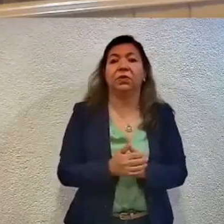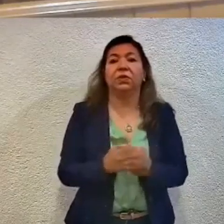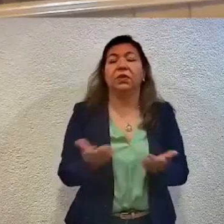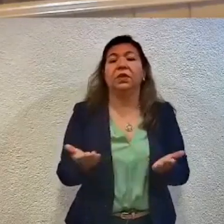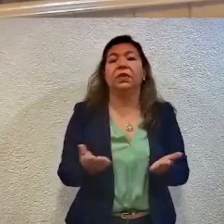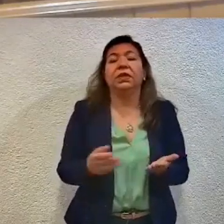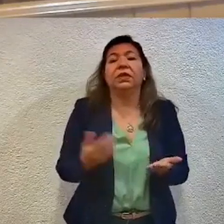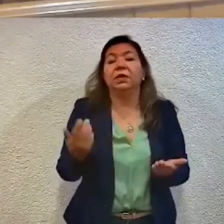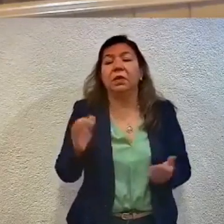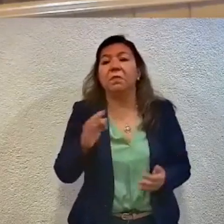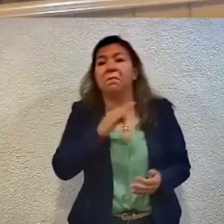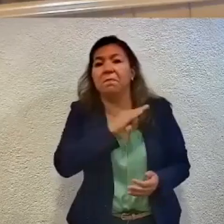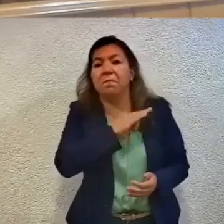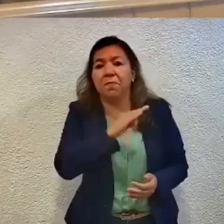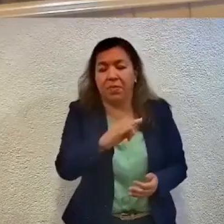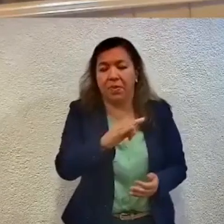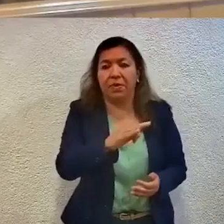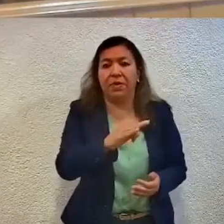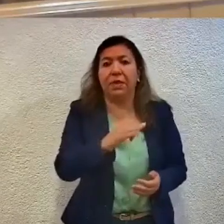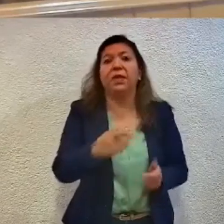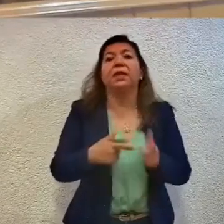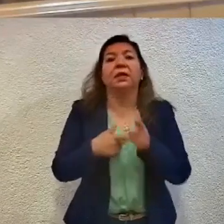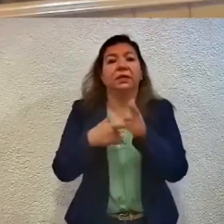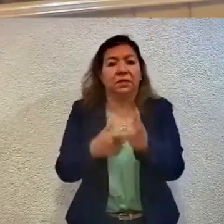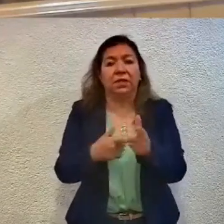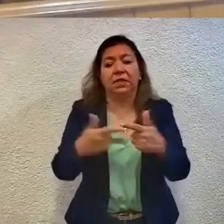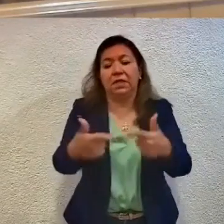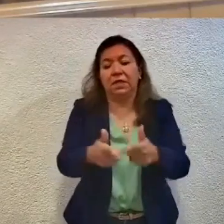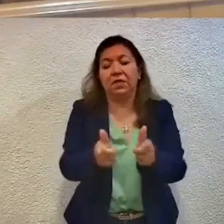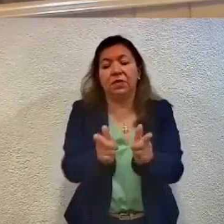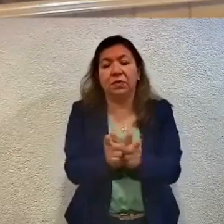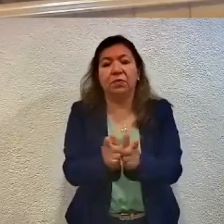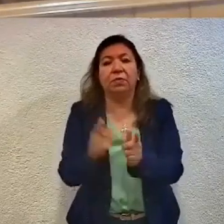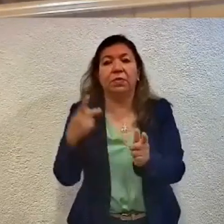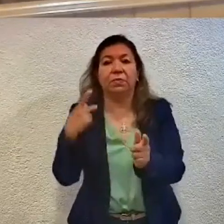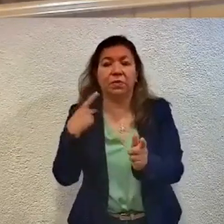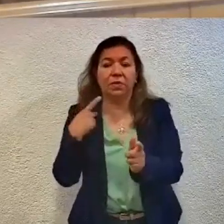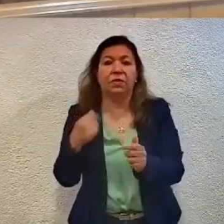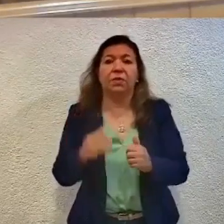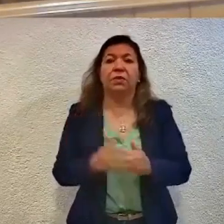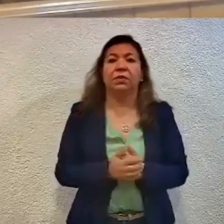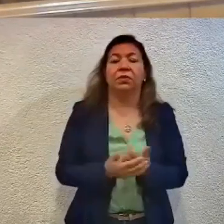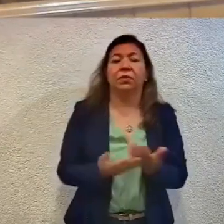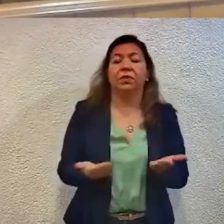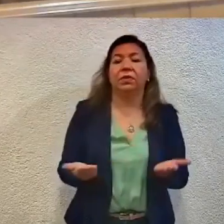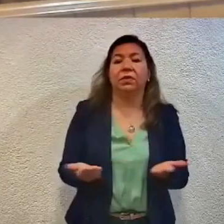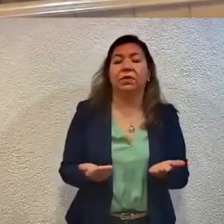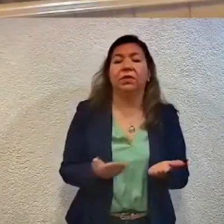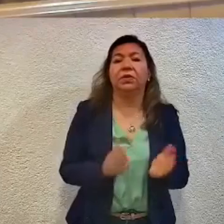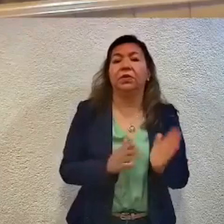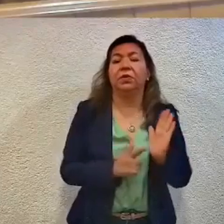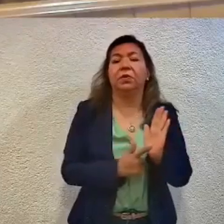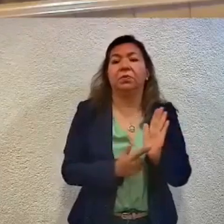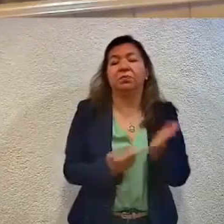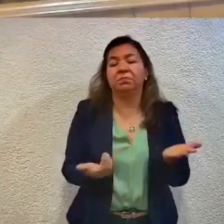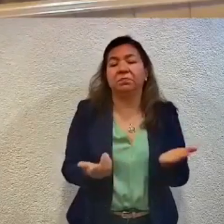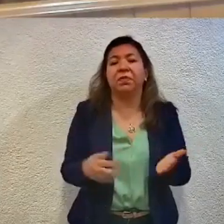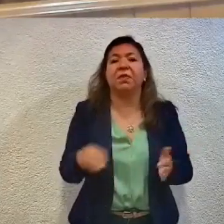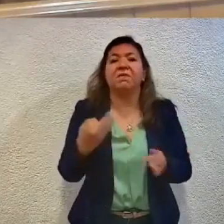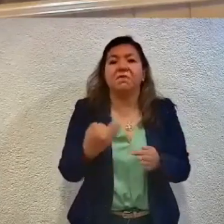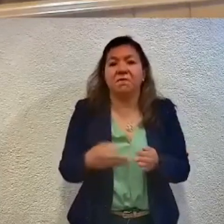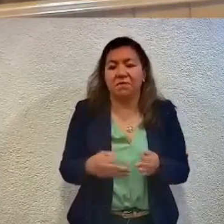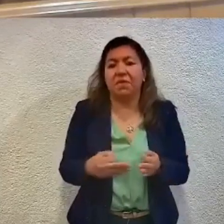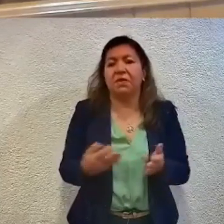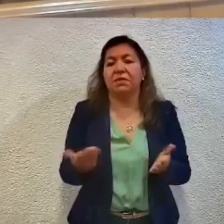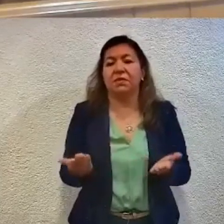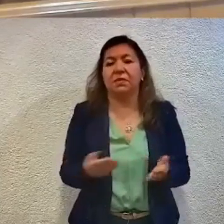partido político y en su caso logre obtener el porcentaje requerido por la ley para conservar su registro, este resulta fundado pero a la